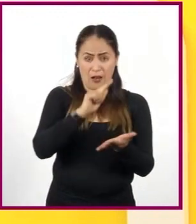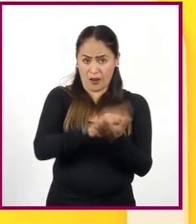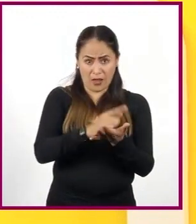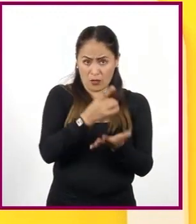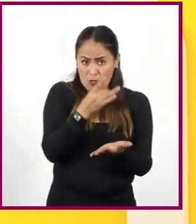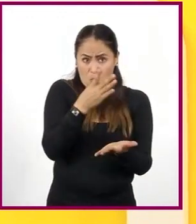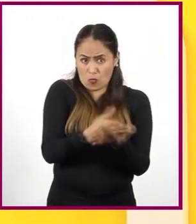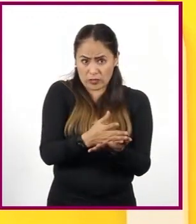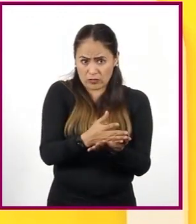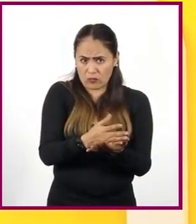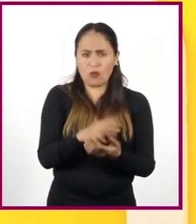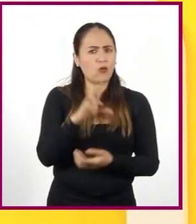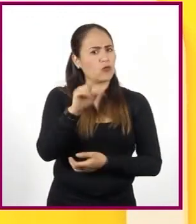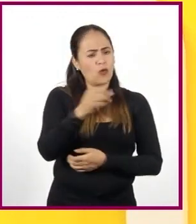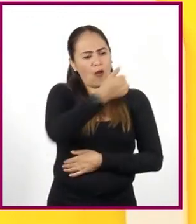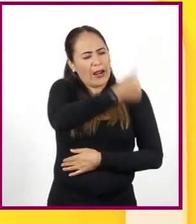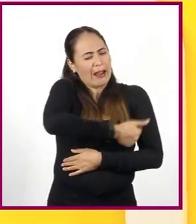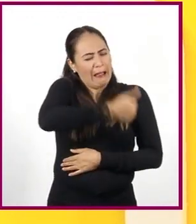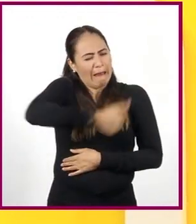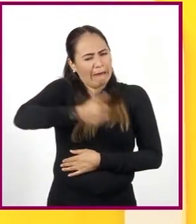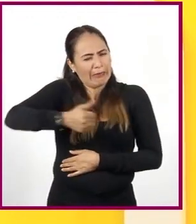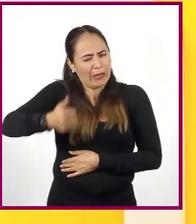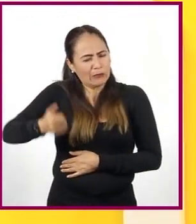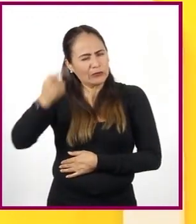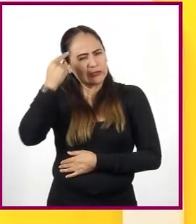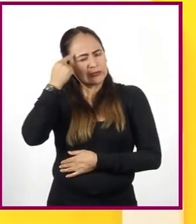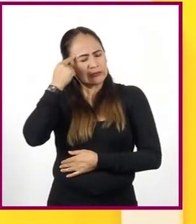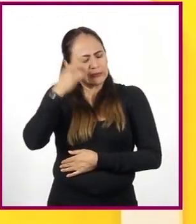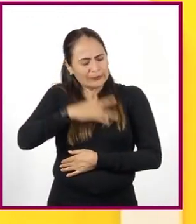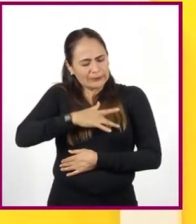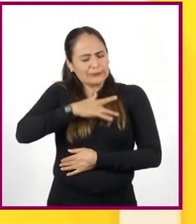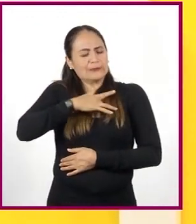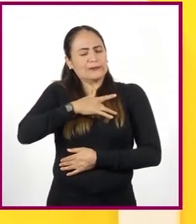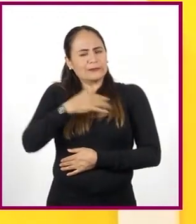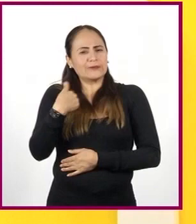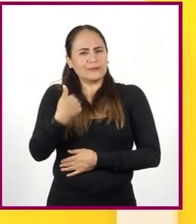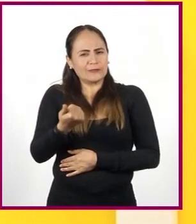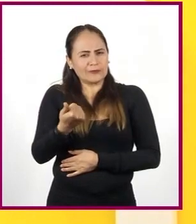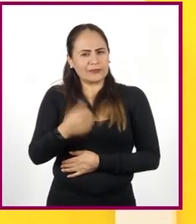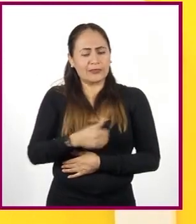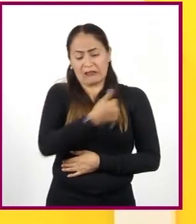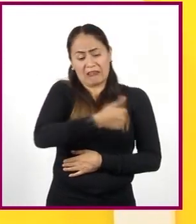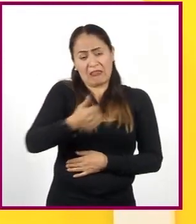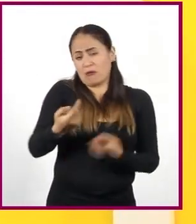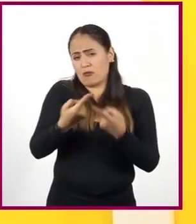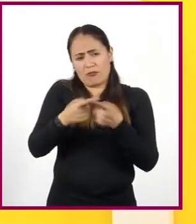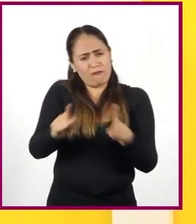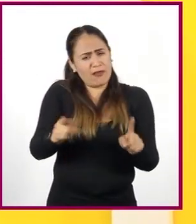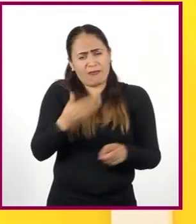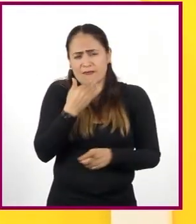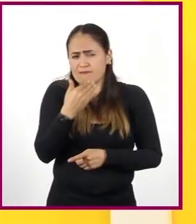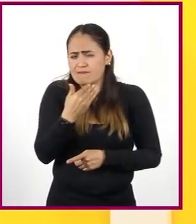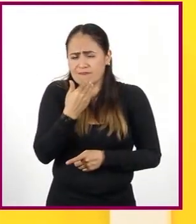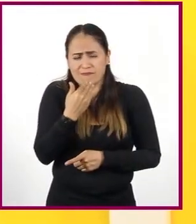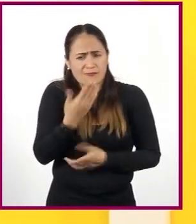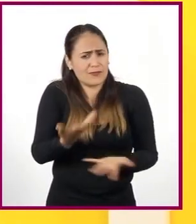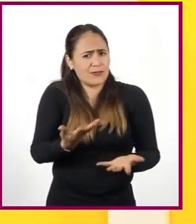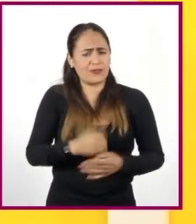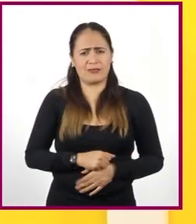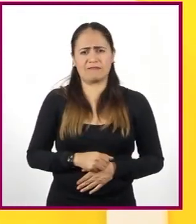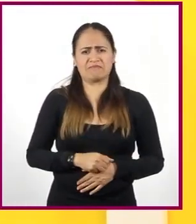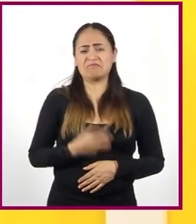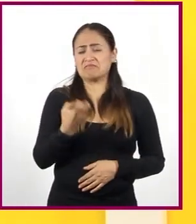requiere de la conciencia y sensibilización de las personas hacia la diferencia. Asimismo, entender que ser diferente es